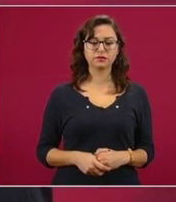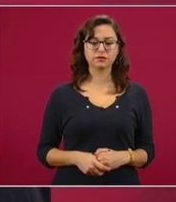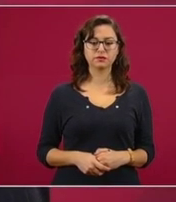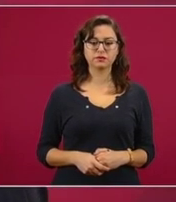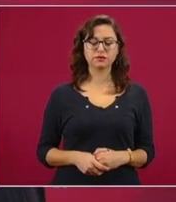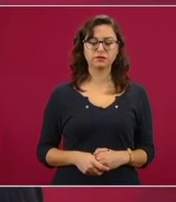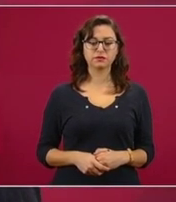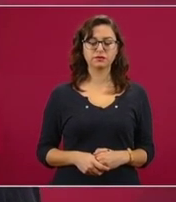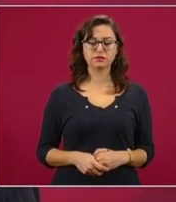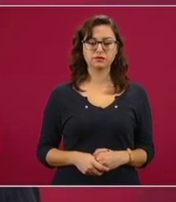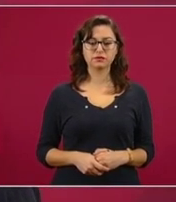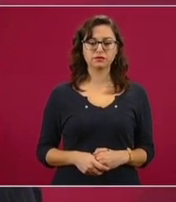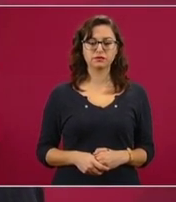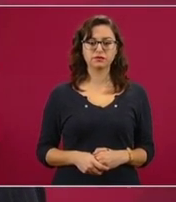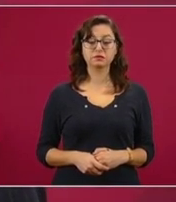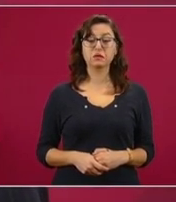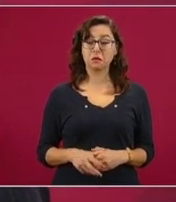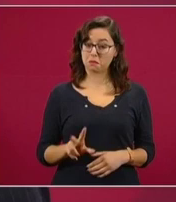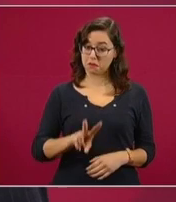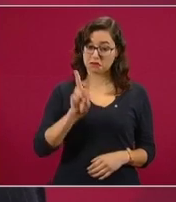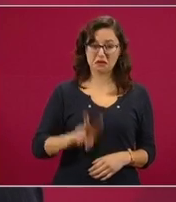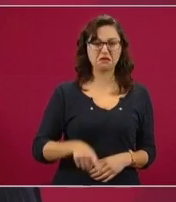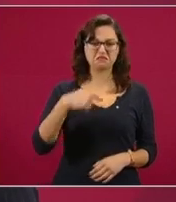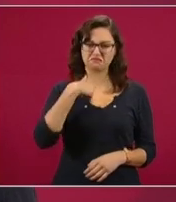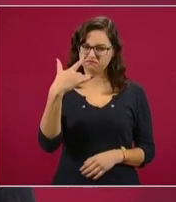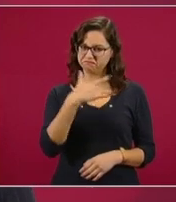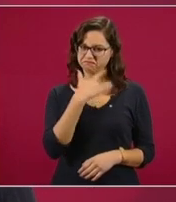absolutamente convencido